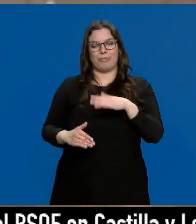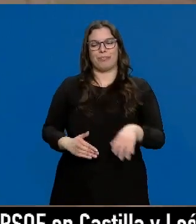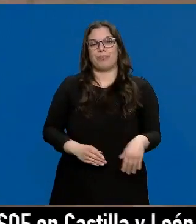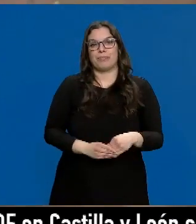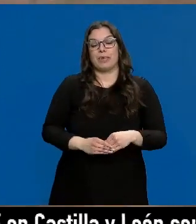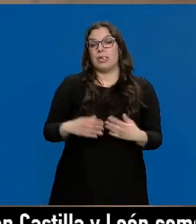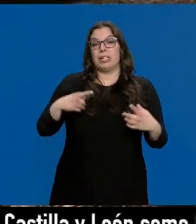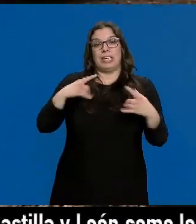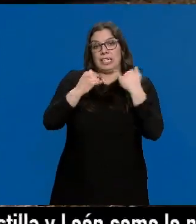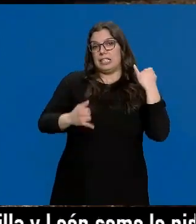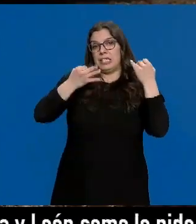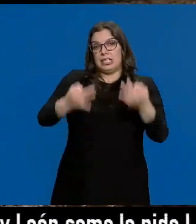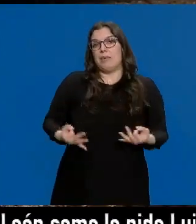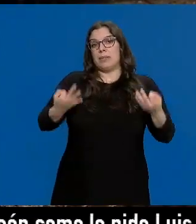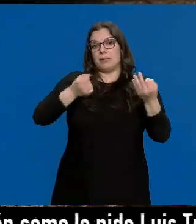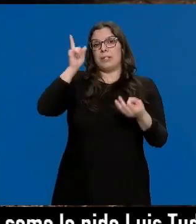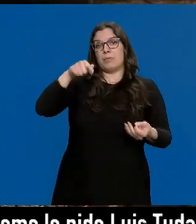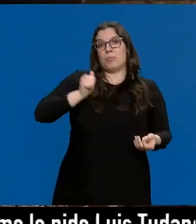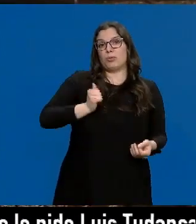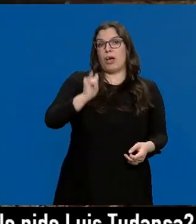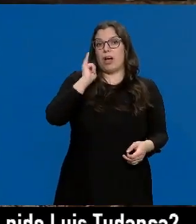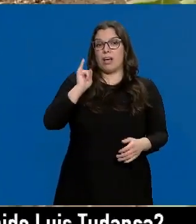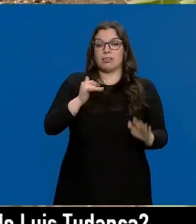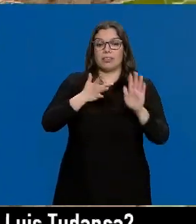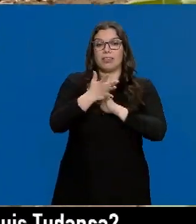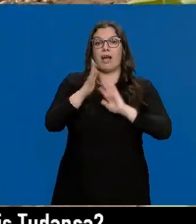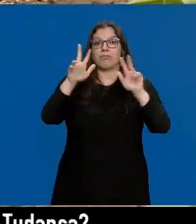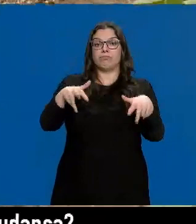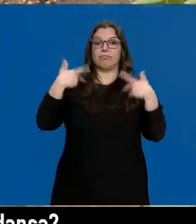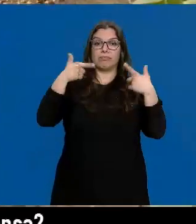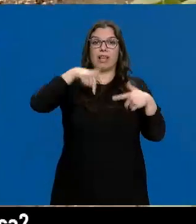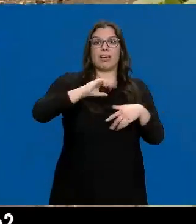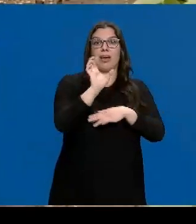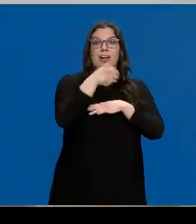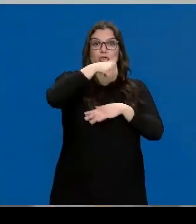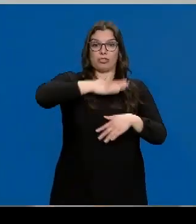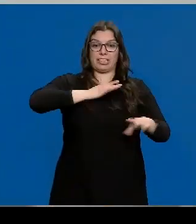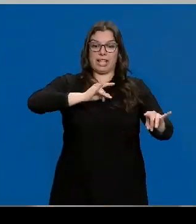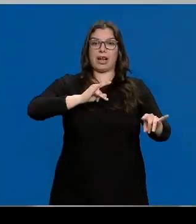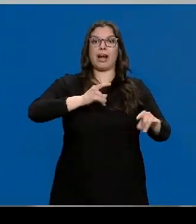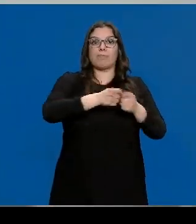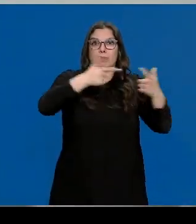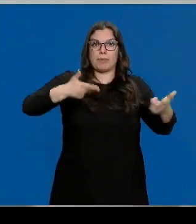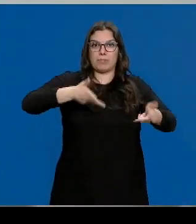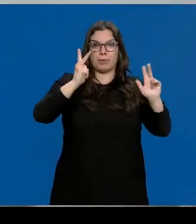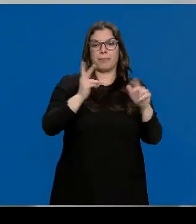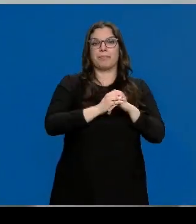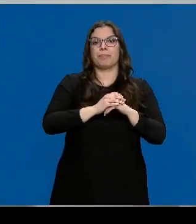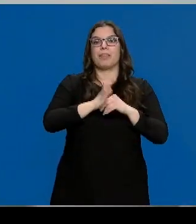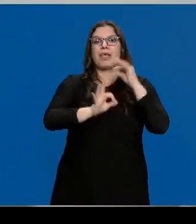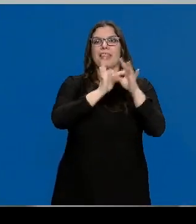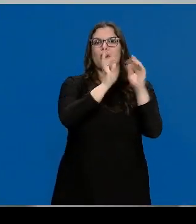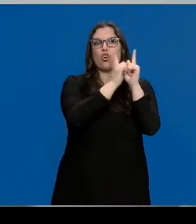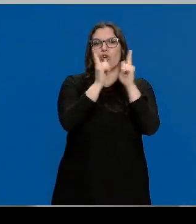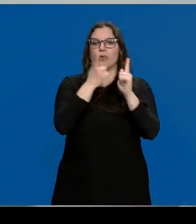en toda crisis, también se presentan oportunidades que se permita incrementar el cultivo de girasol nacional. Ciclos cortos, o sea, que pudiera tener una